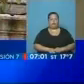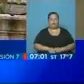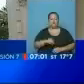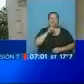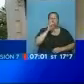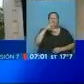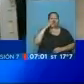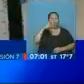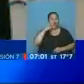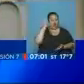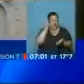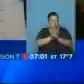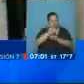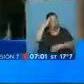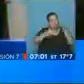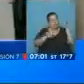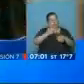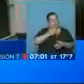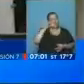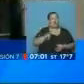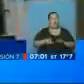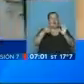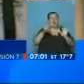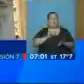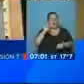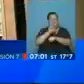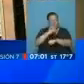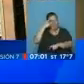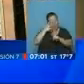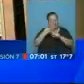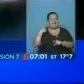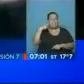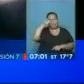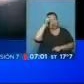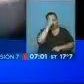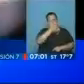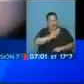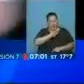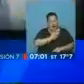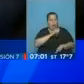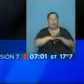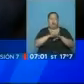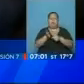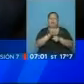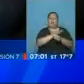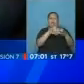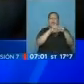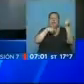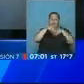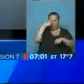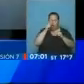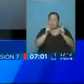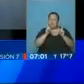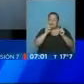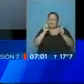Hugo Tognoli condenado. La justicia de Santa Fe dictó 6 años de prisión para el ex jefe de la policía local, acusado de encubrir a una banda narco. Por el